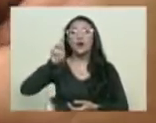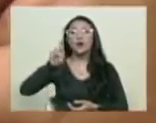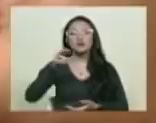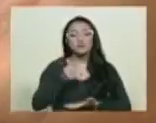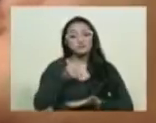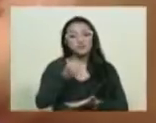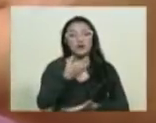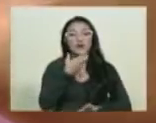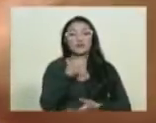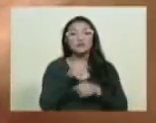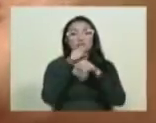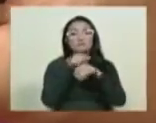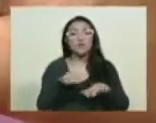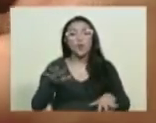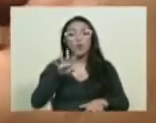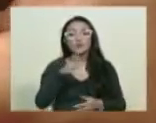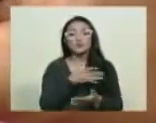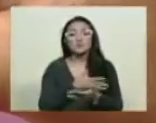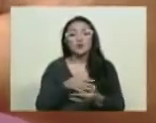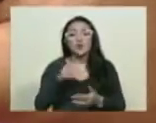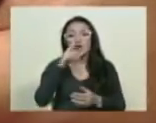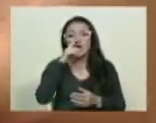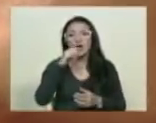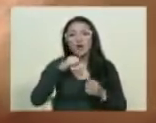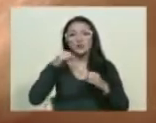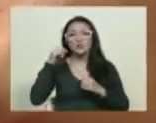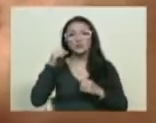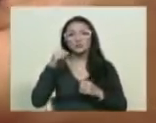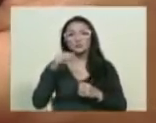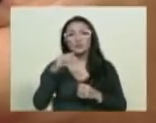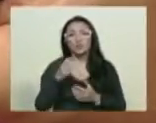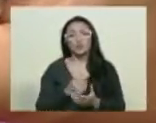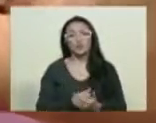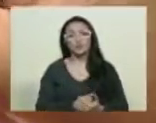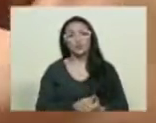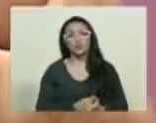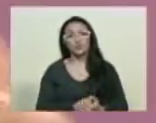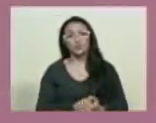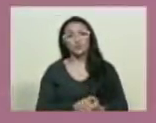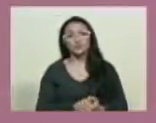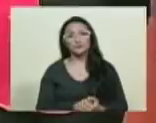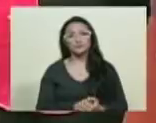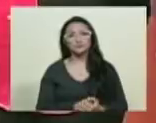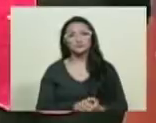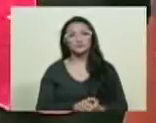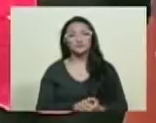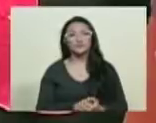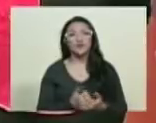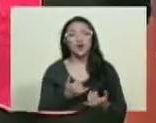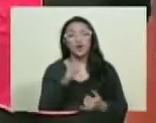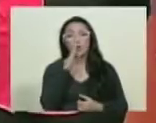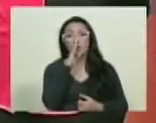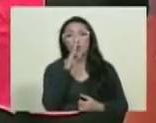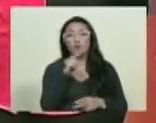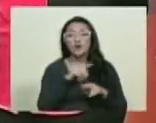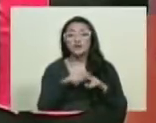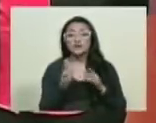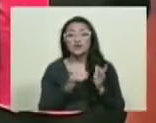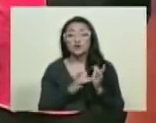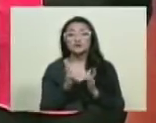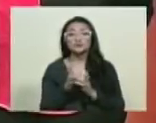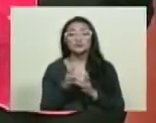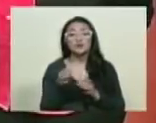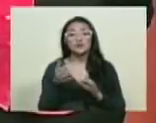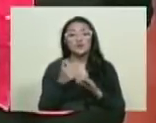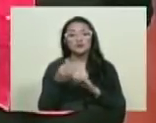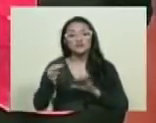le llegó a 4 millones de adultos de jefe de familia jefas de familia y ahora el bono del niño jesús que un cesta ticket